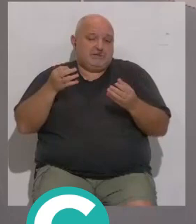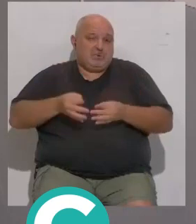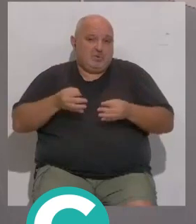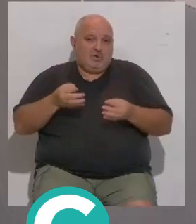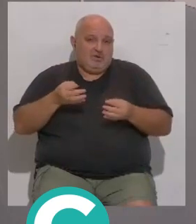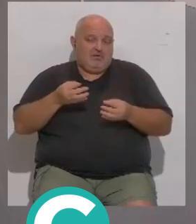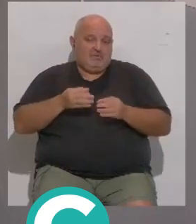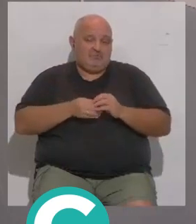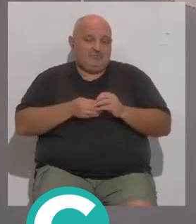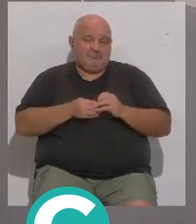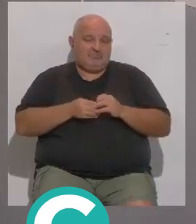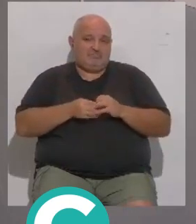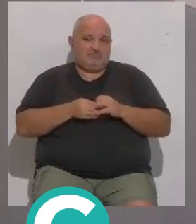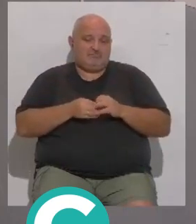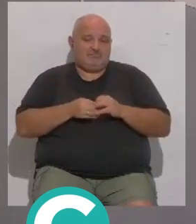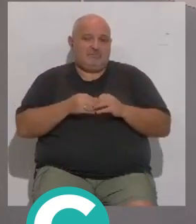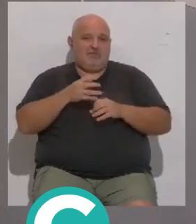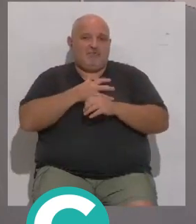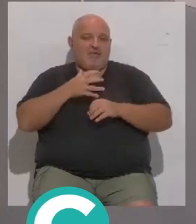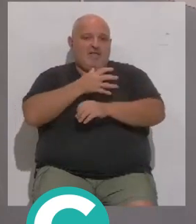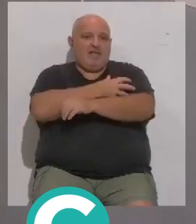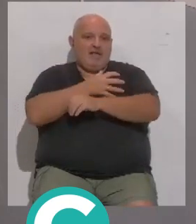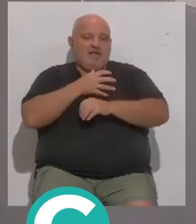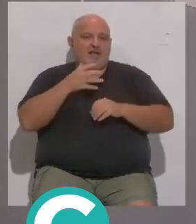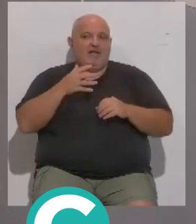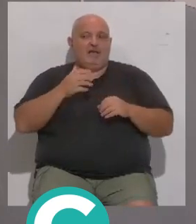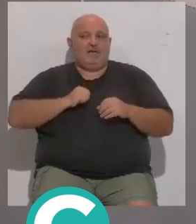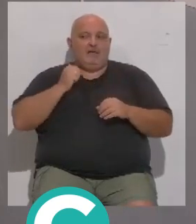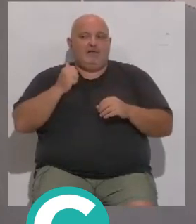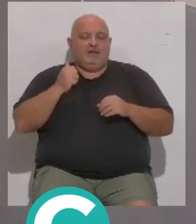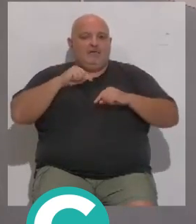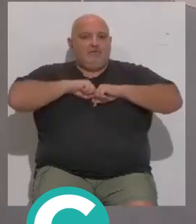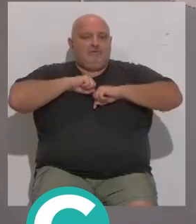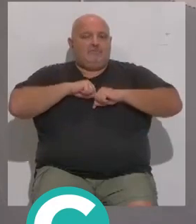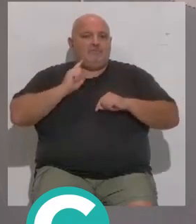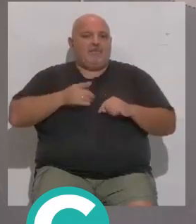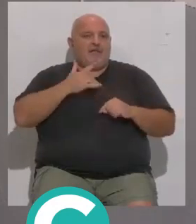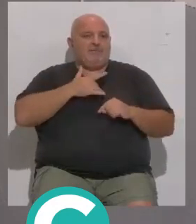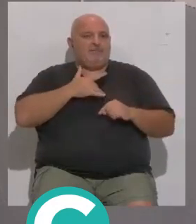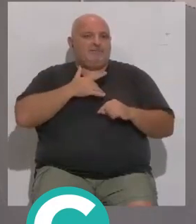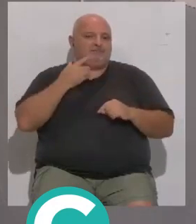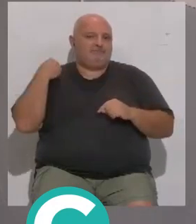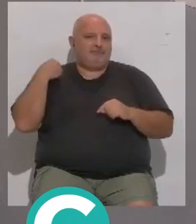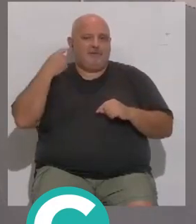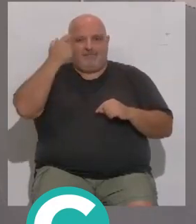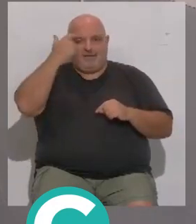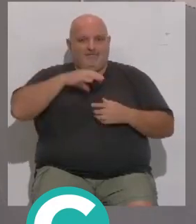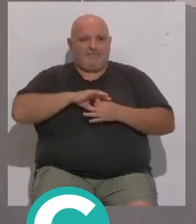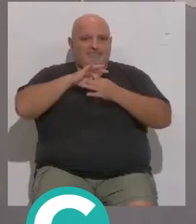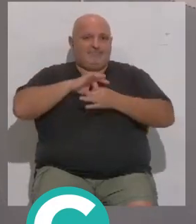seguramente voy a intentar sacar fuerza de flaqueza, pero una cosa lo que te manda el corazón y otra lo que te dice la cabeza.